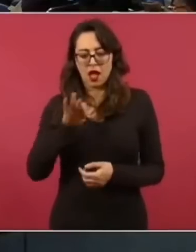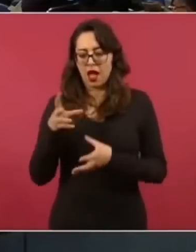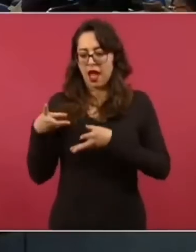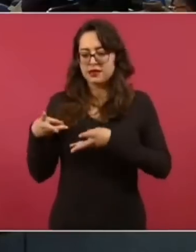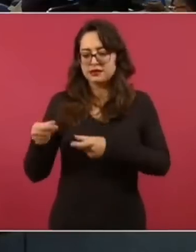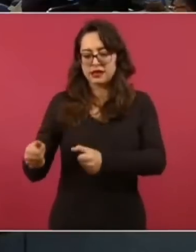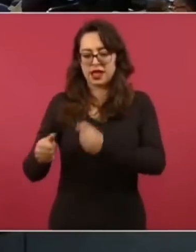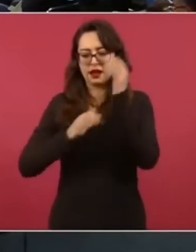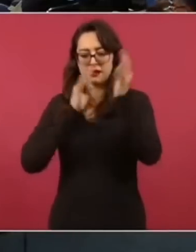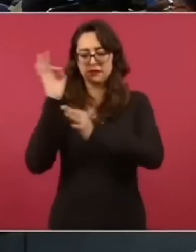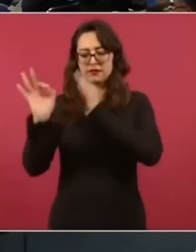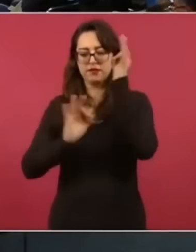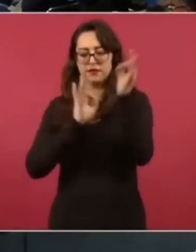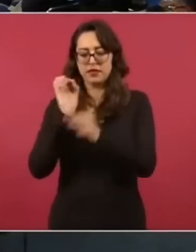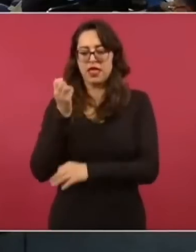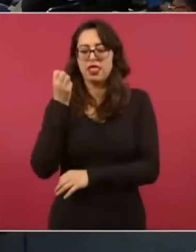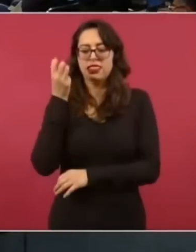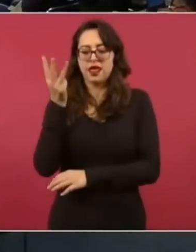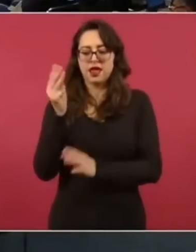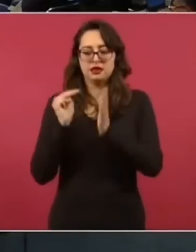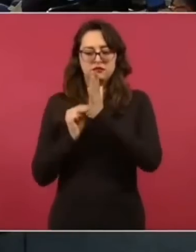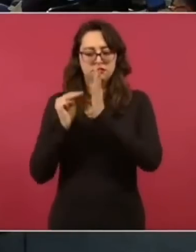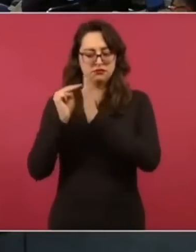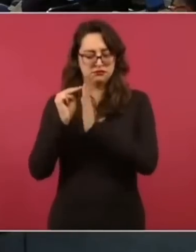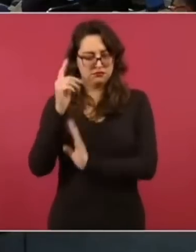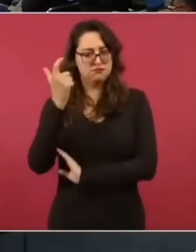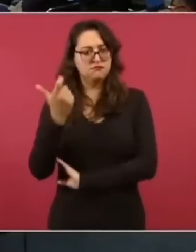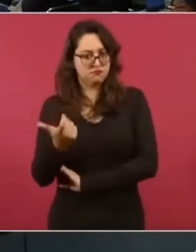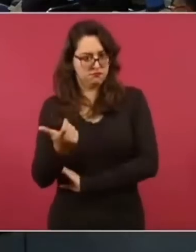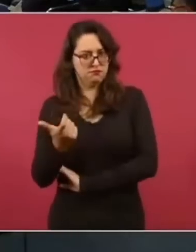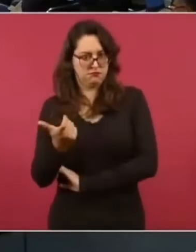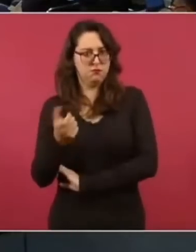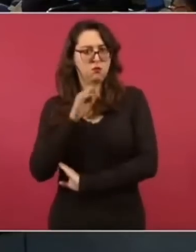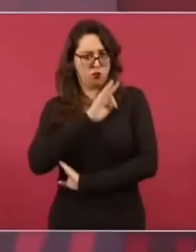pesos como gasto de campaña.